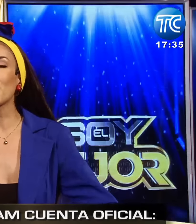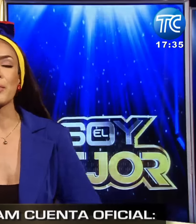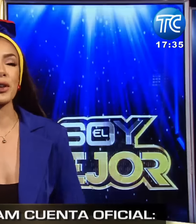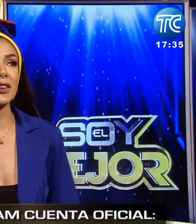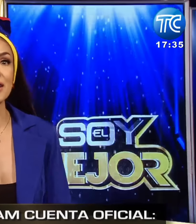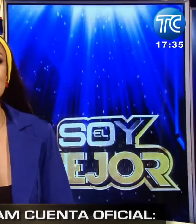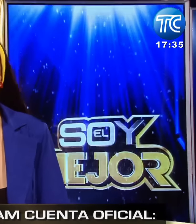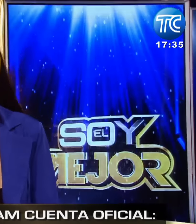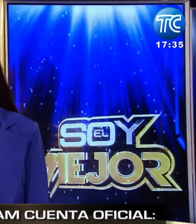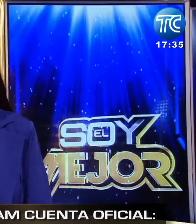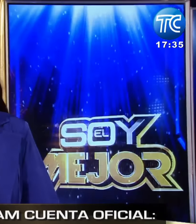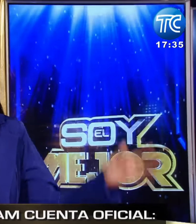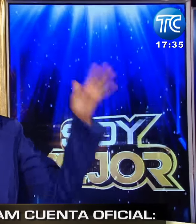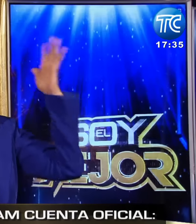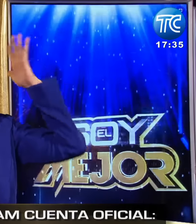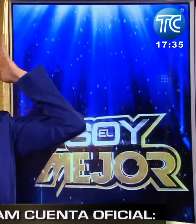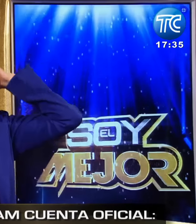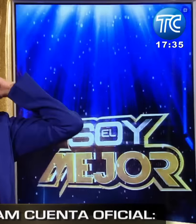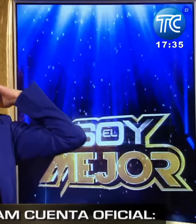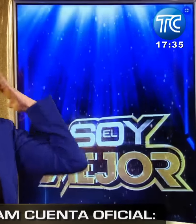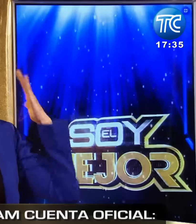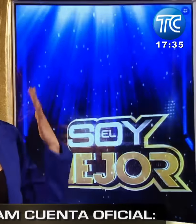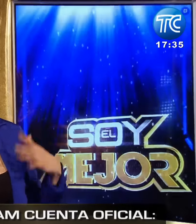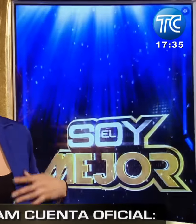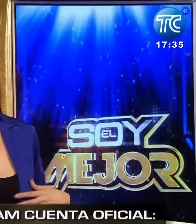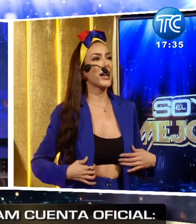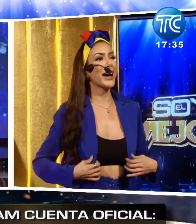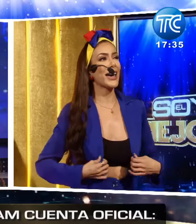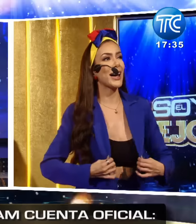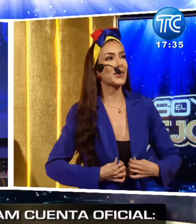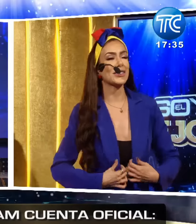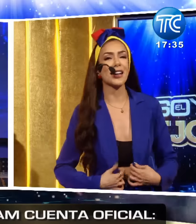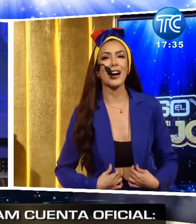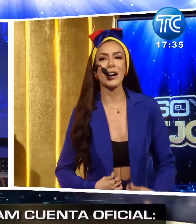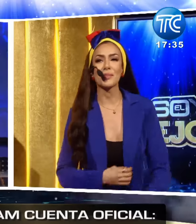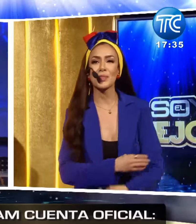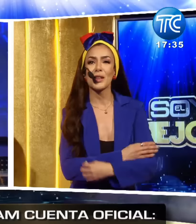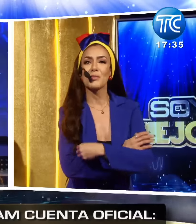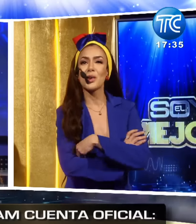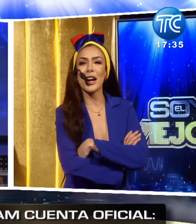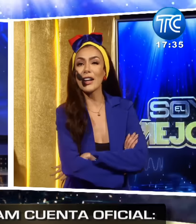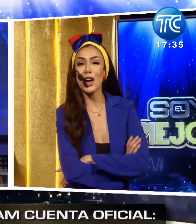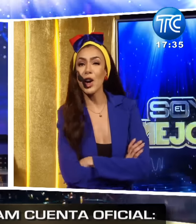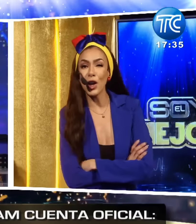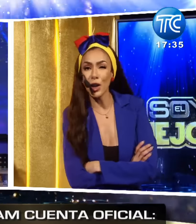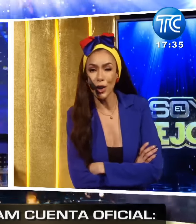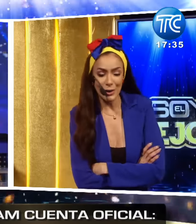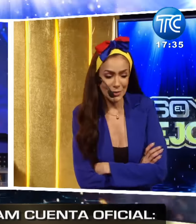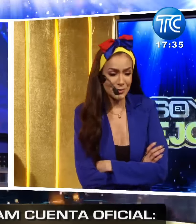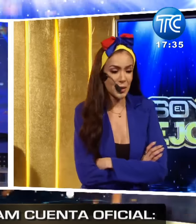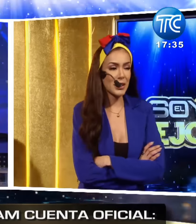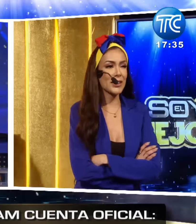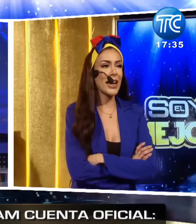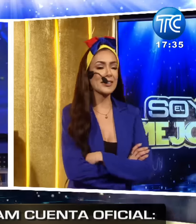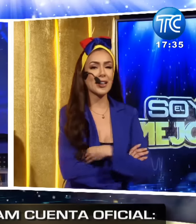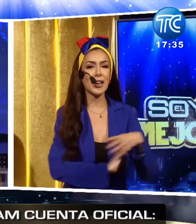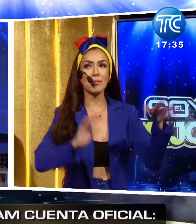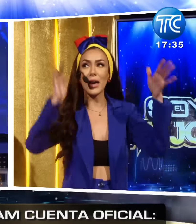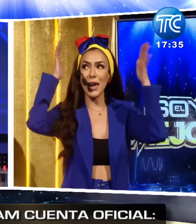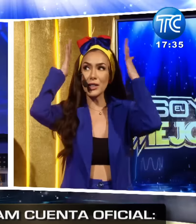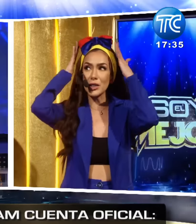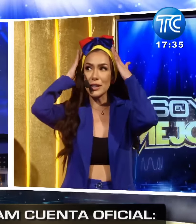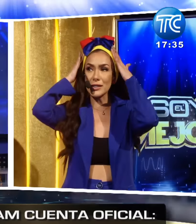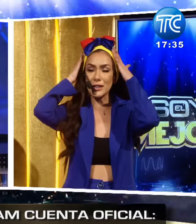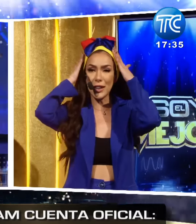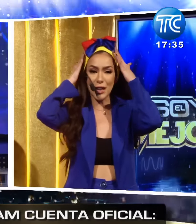todos nuestros deportistas. Y obviamente hoy, por un homenaje a nuestra mujer de oro, nuestra Macy,